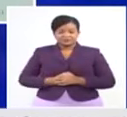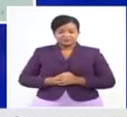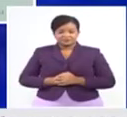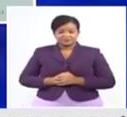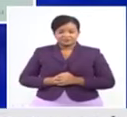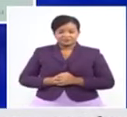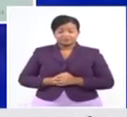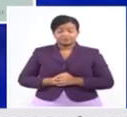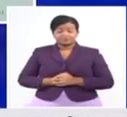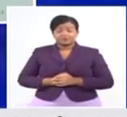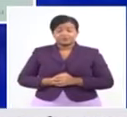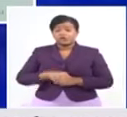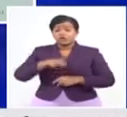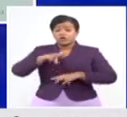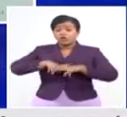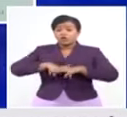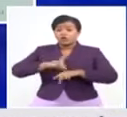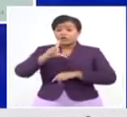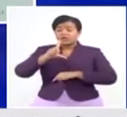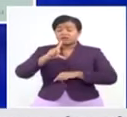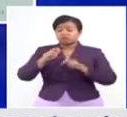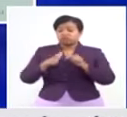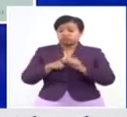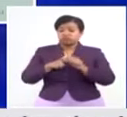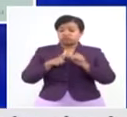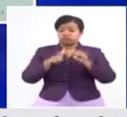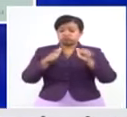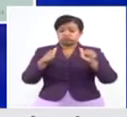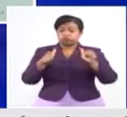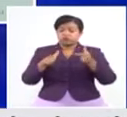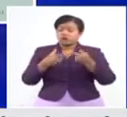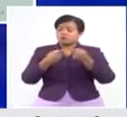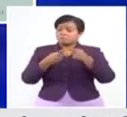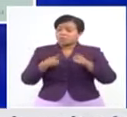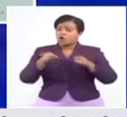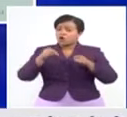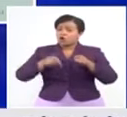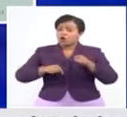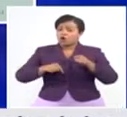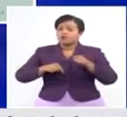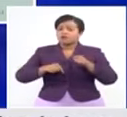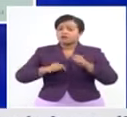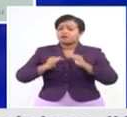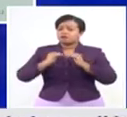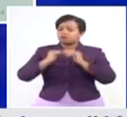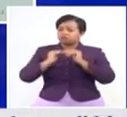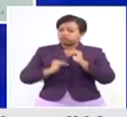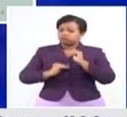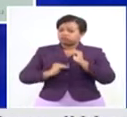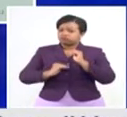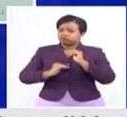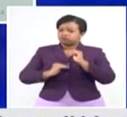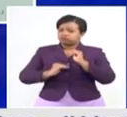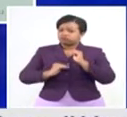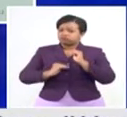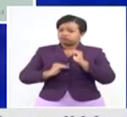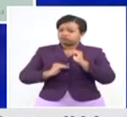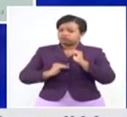Holguín con una elevada transmisión, aunque hoy con 324 casos menos en relación